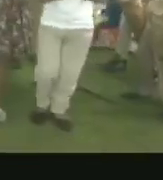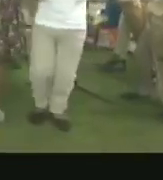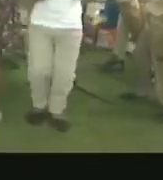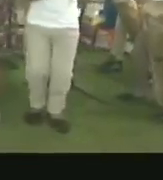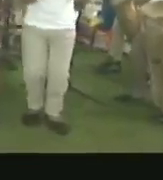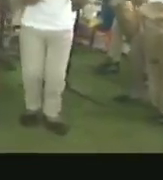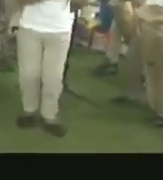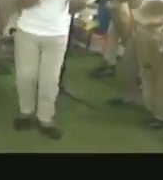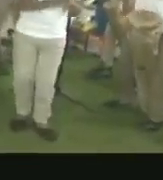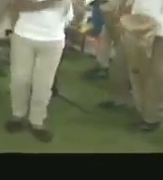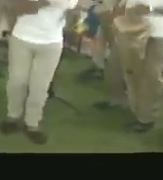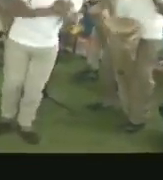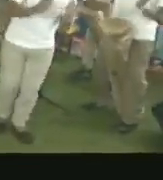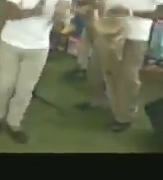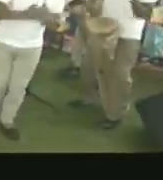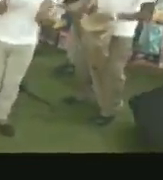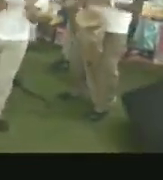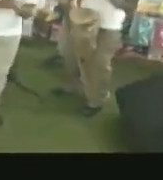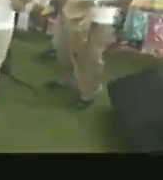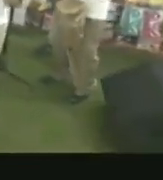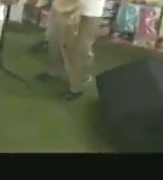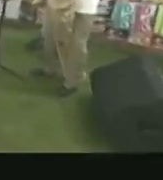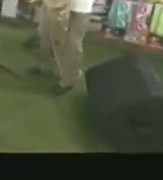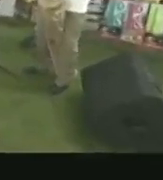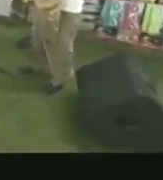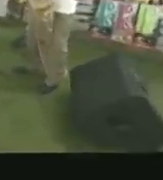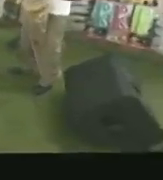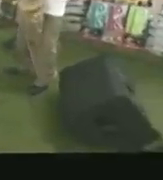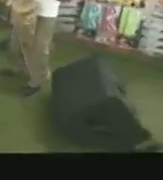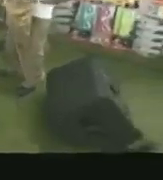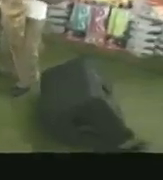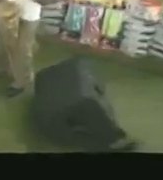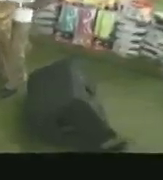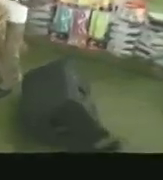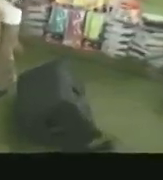sonando como coro de parito. ¡Ay, tele!